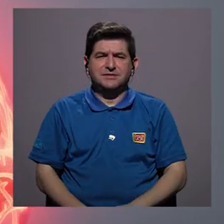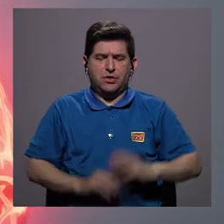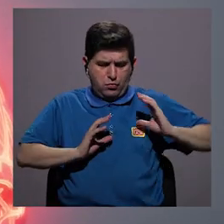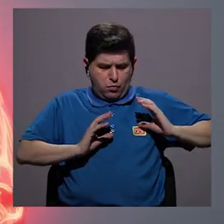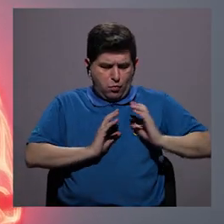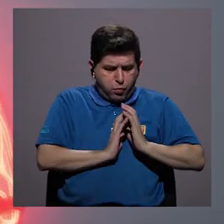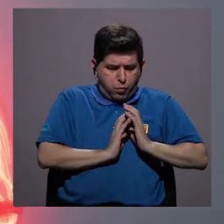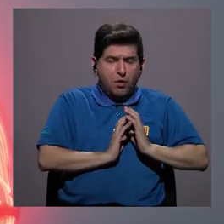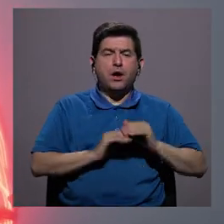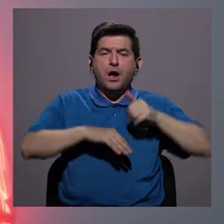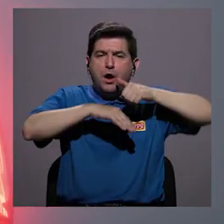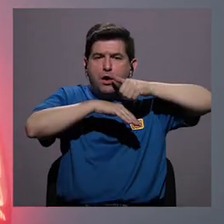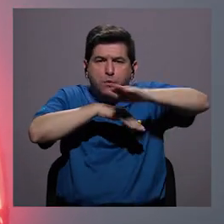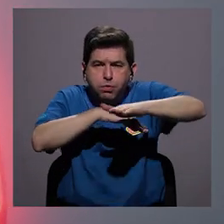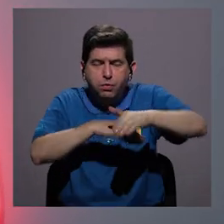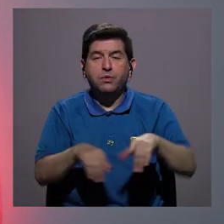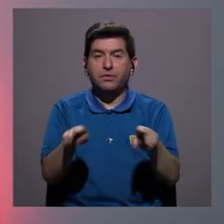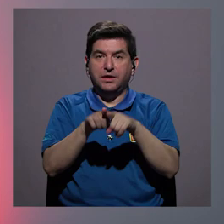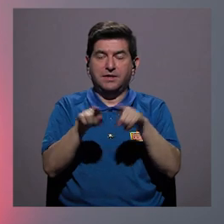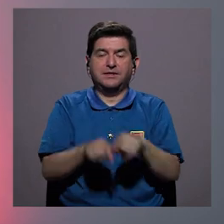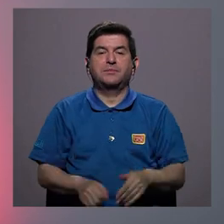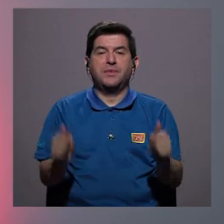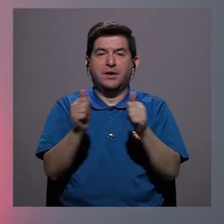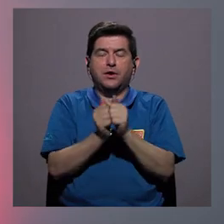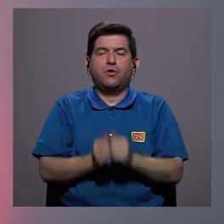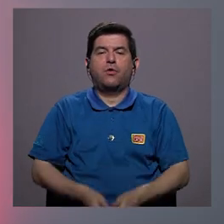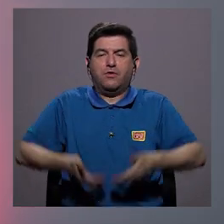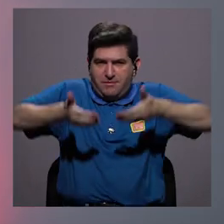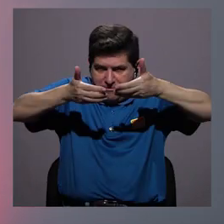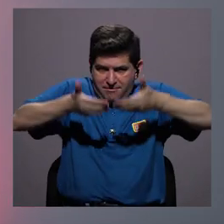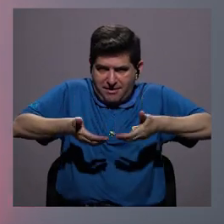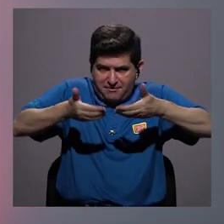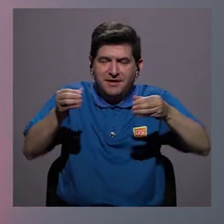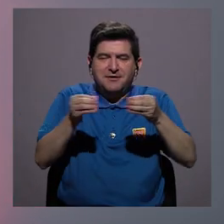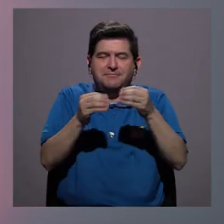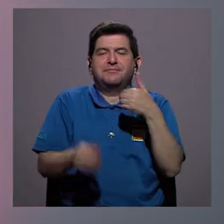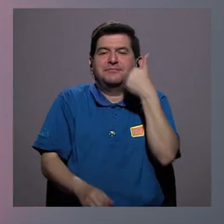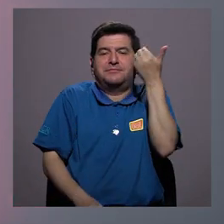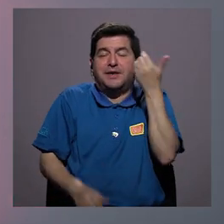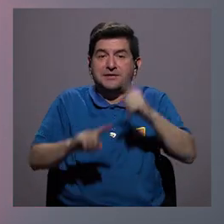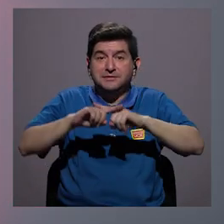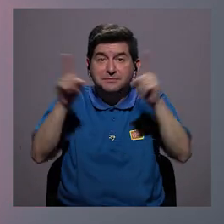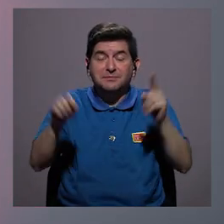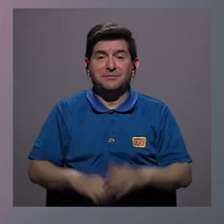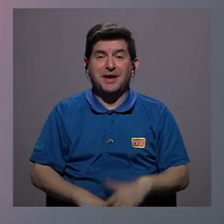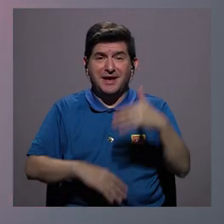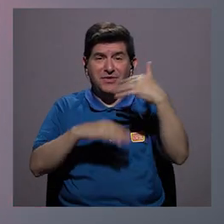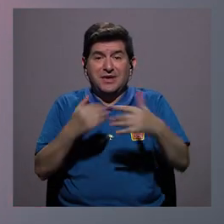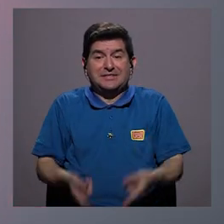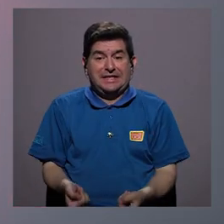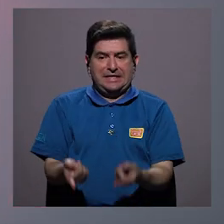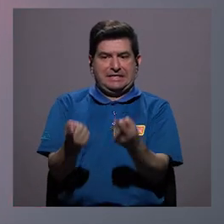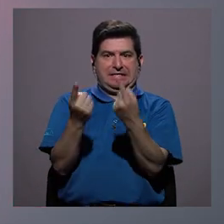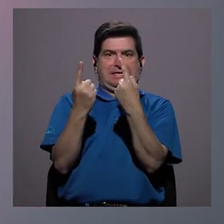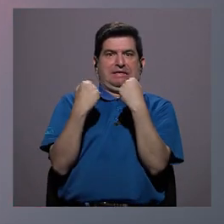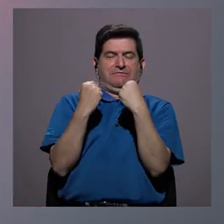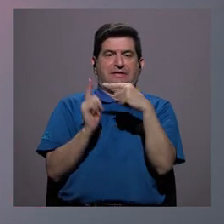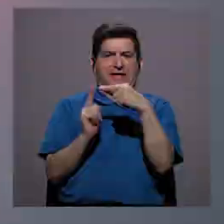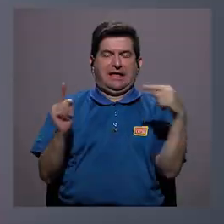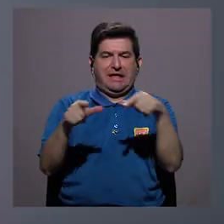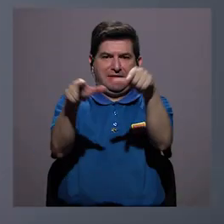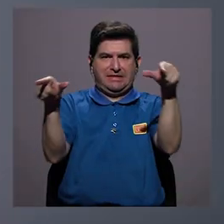corazón e impulsa la sangre, y además de eso la fuerza de gravedad todavía ayuda un poquito más, pero que la sangre se